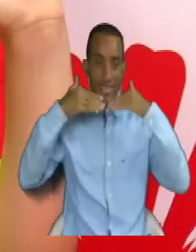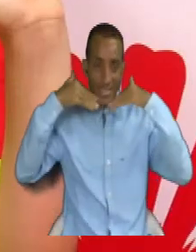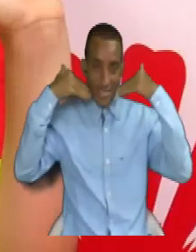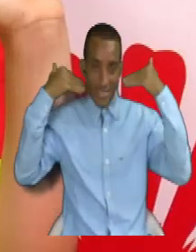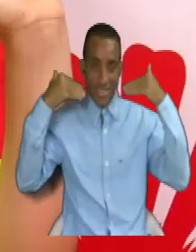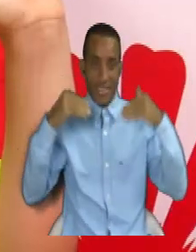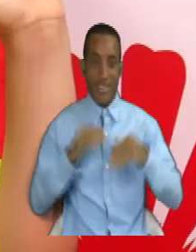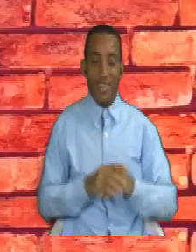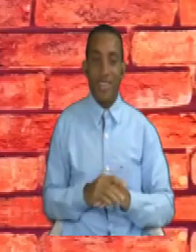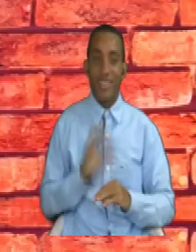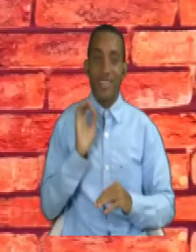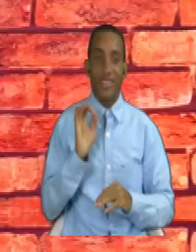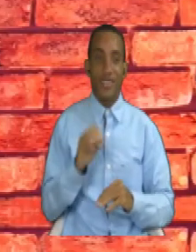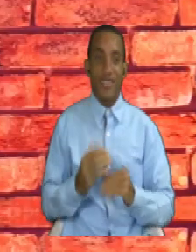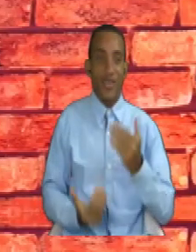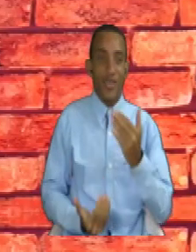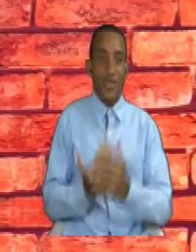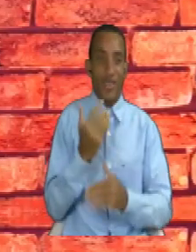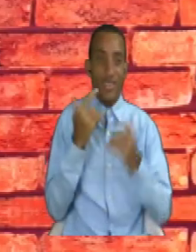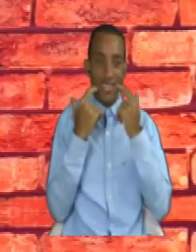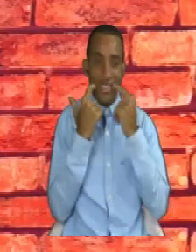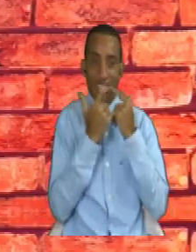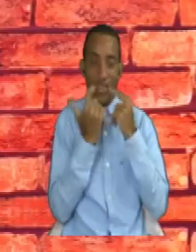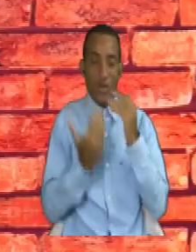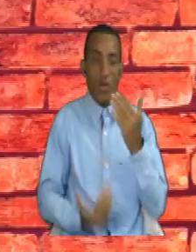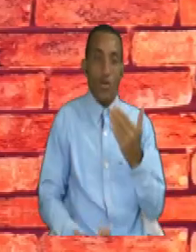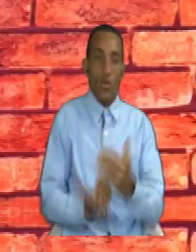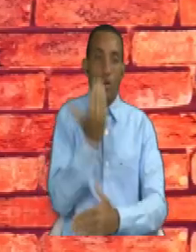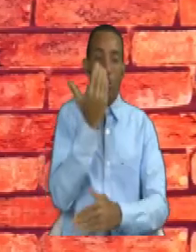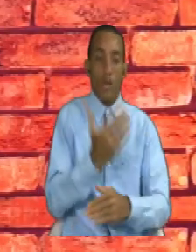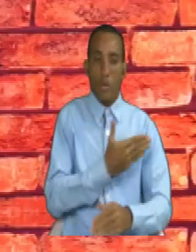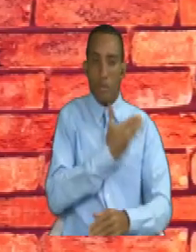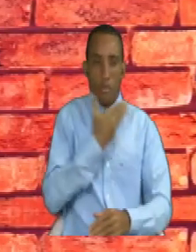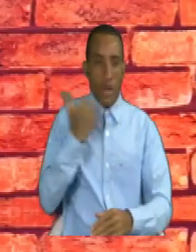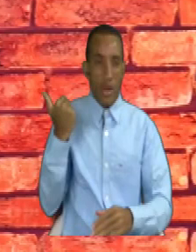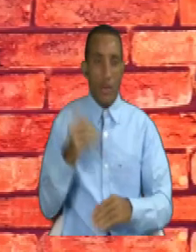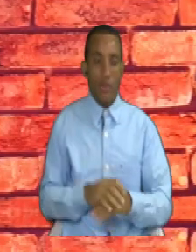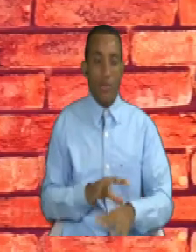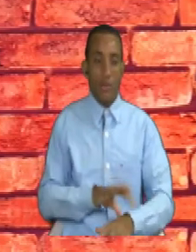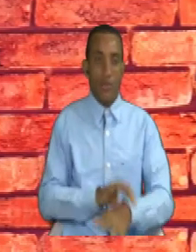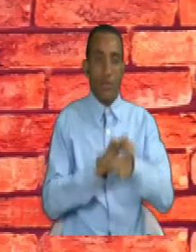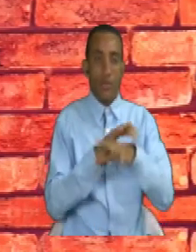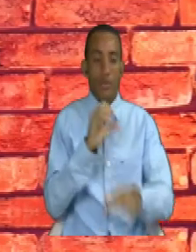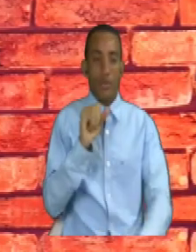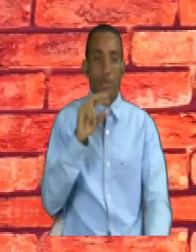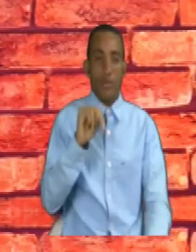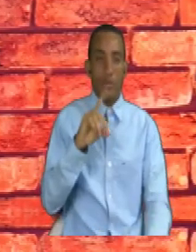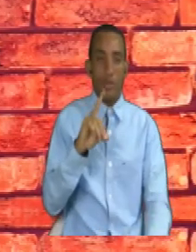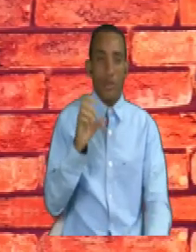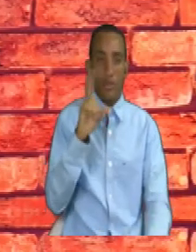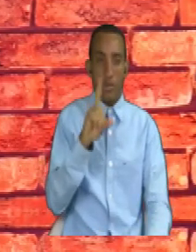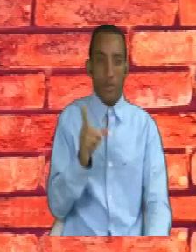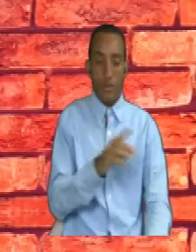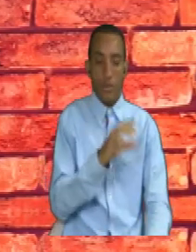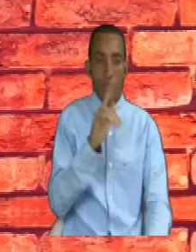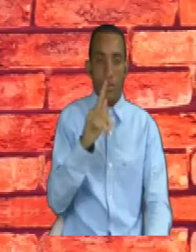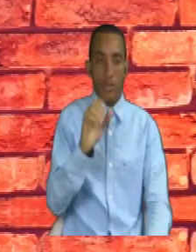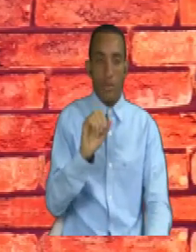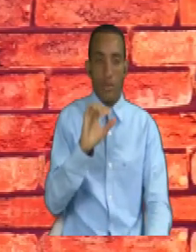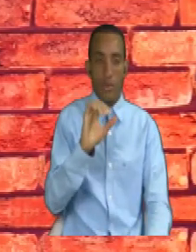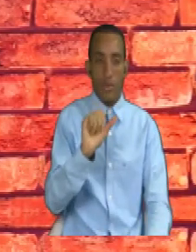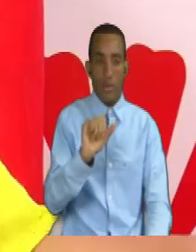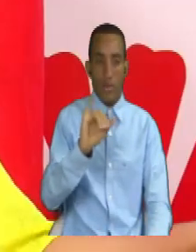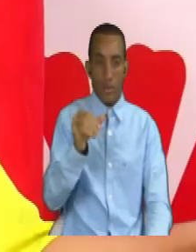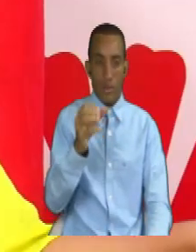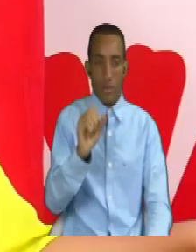que no, súper creída con mi nuevo diseño de sonrisa del mejor de los mejores, el doctor Andrés Fajardo. Bueno, contarle a todos nuestros televidentes